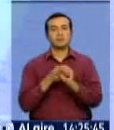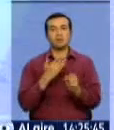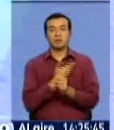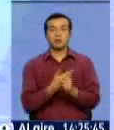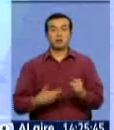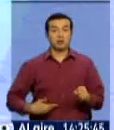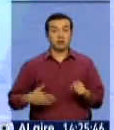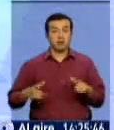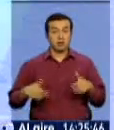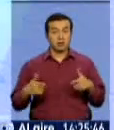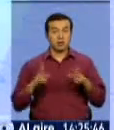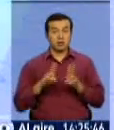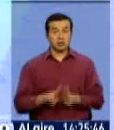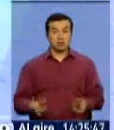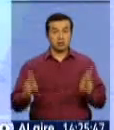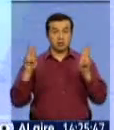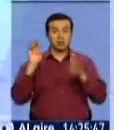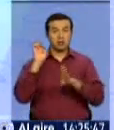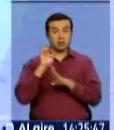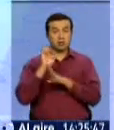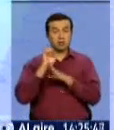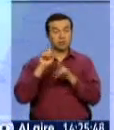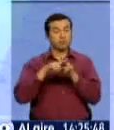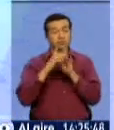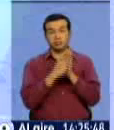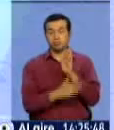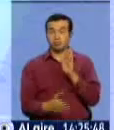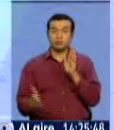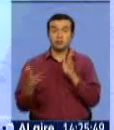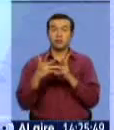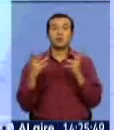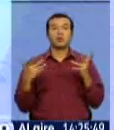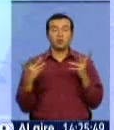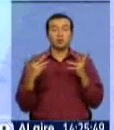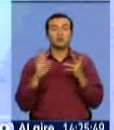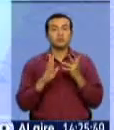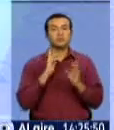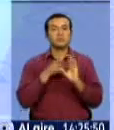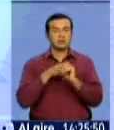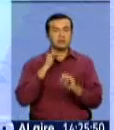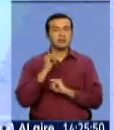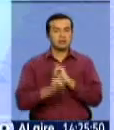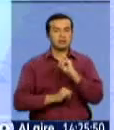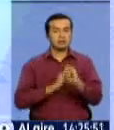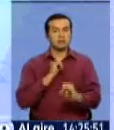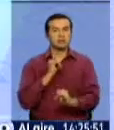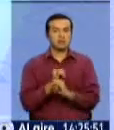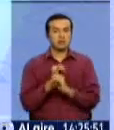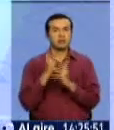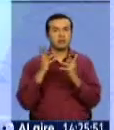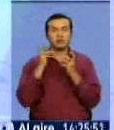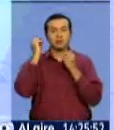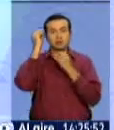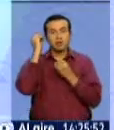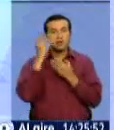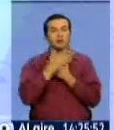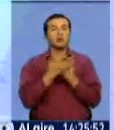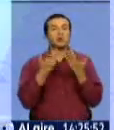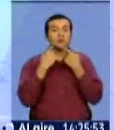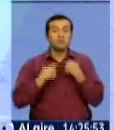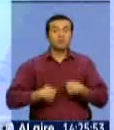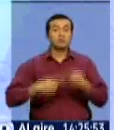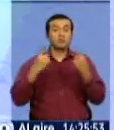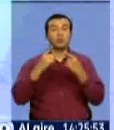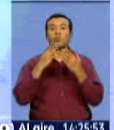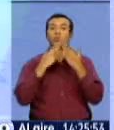presidente Lenín Moreno y Naciones Unidas, Ecuador marca un hito y retoma su presencia a nivel internacional. Su intervención es calificada